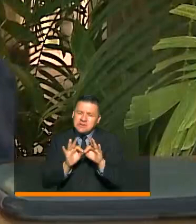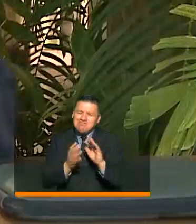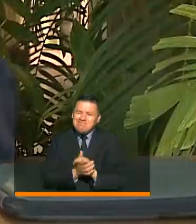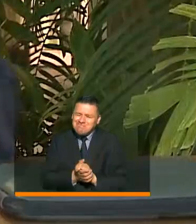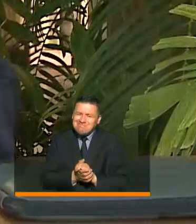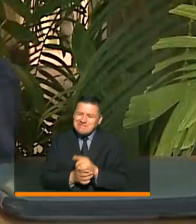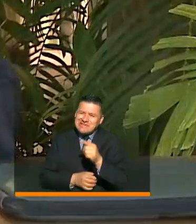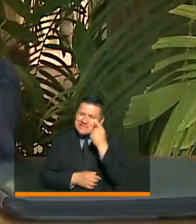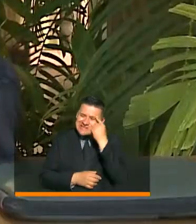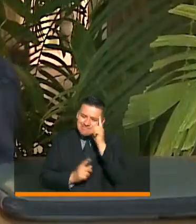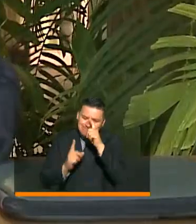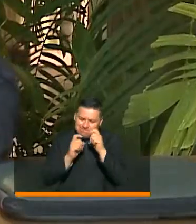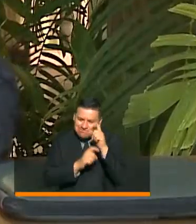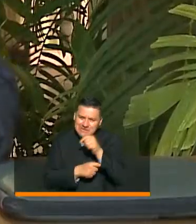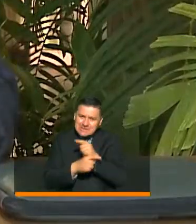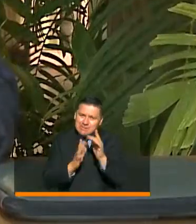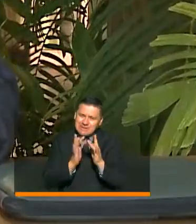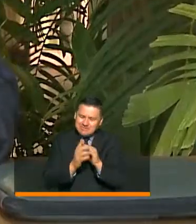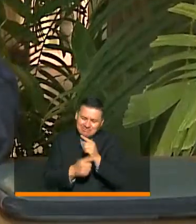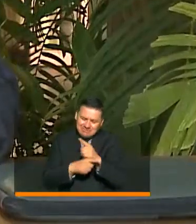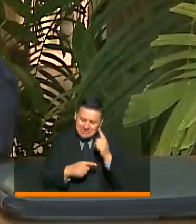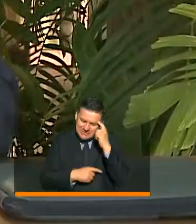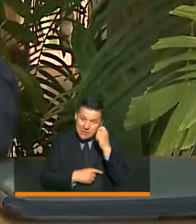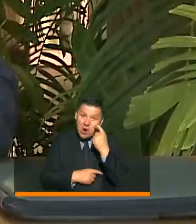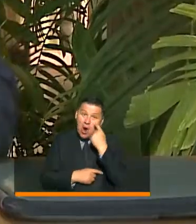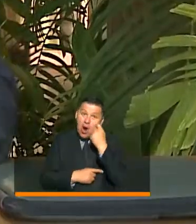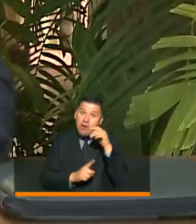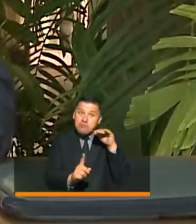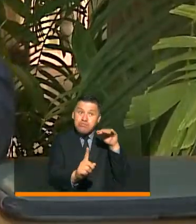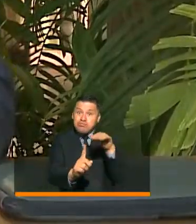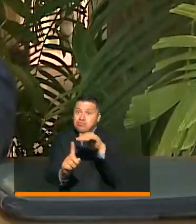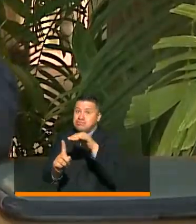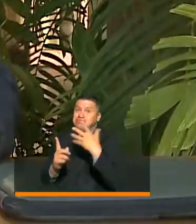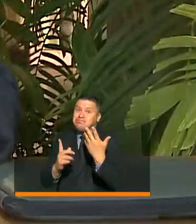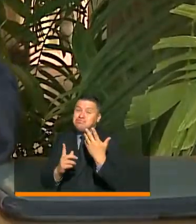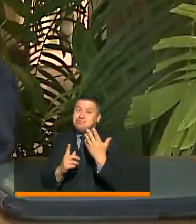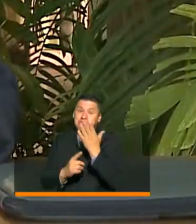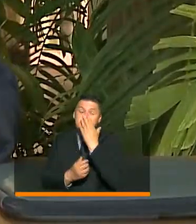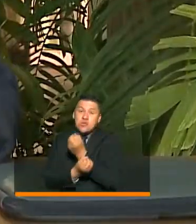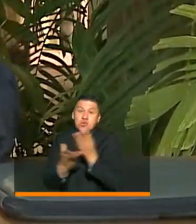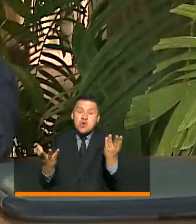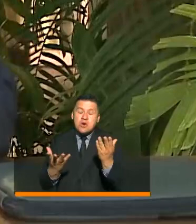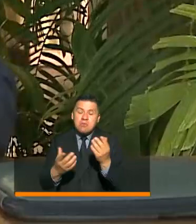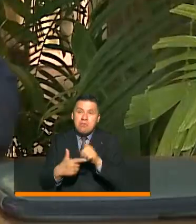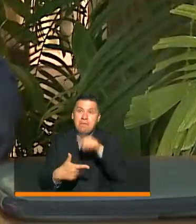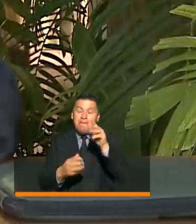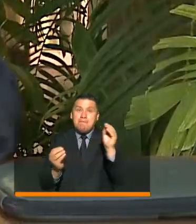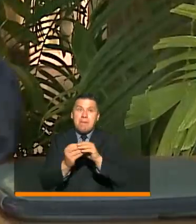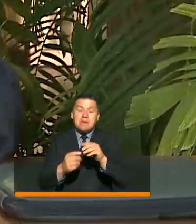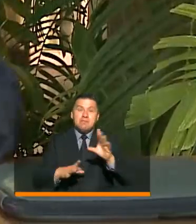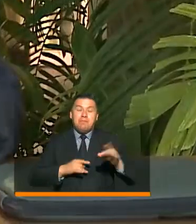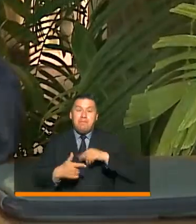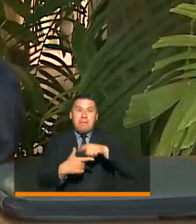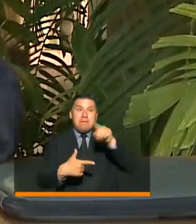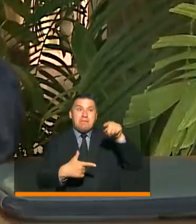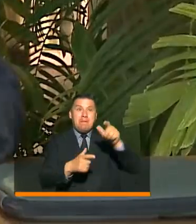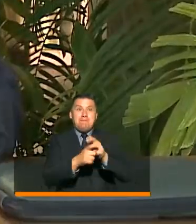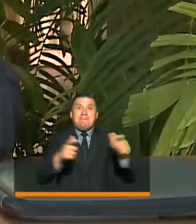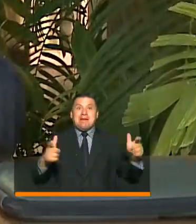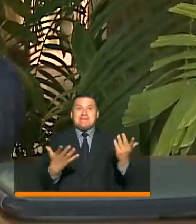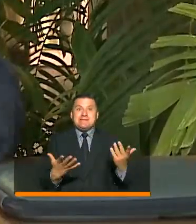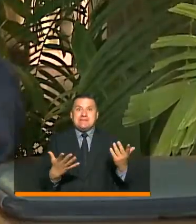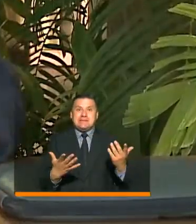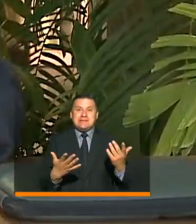devoción, es de mucha reflexión, pero también de riesgo. Podemos tener un mayor número de interacciones, podemos tener un mayor número